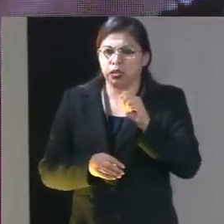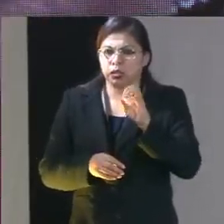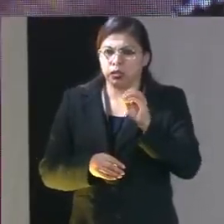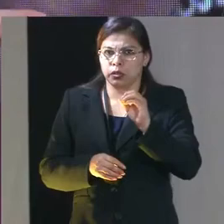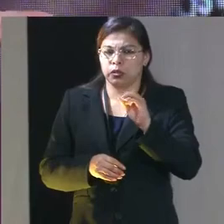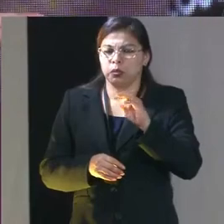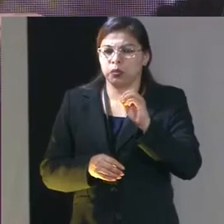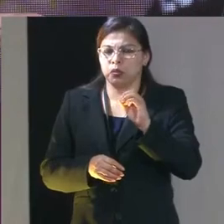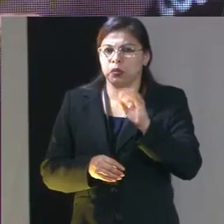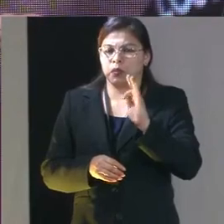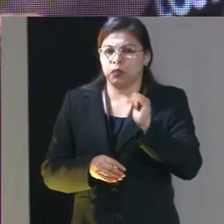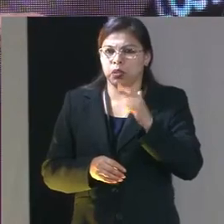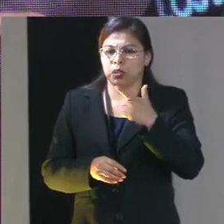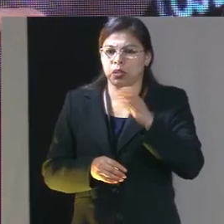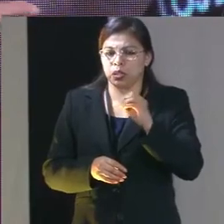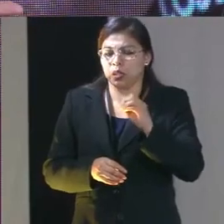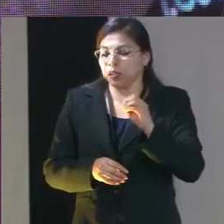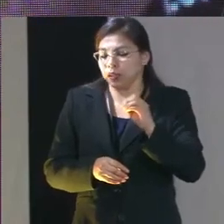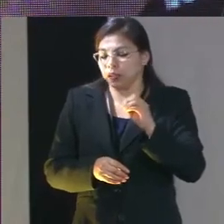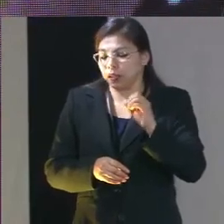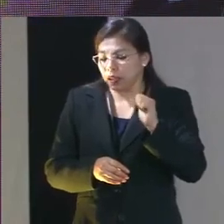de los mexica.